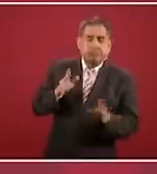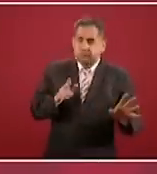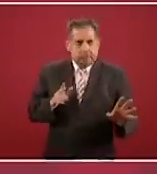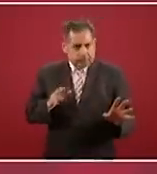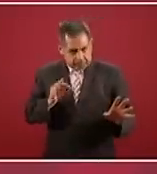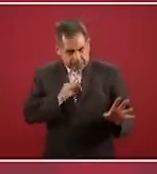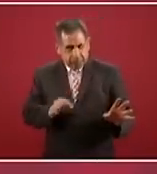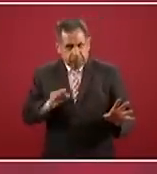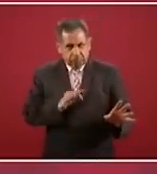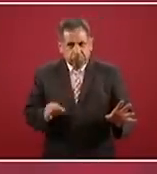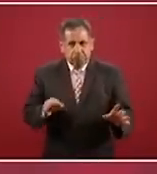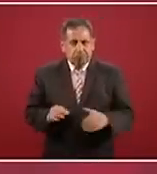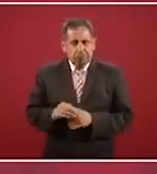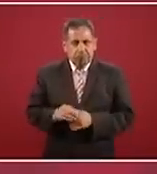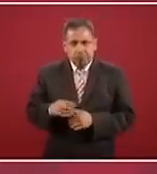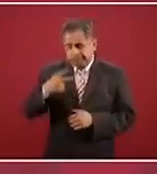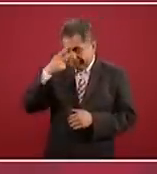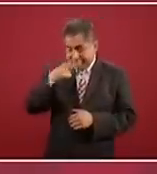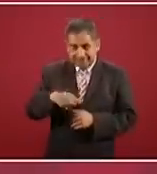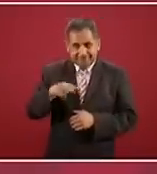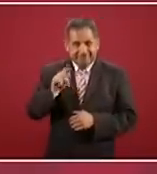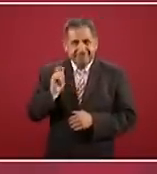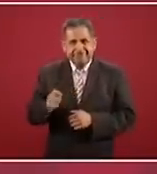No hay en México